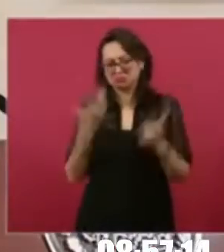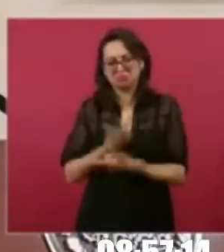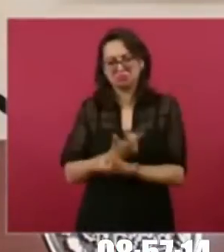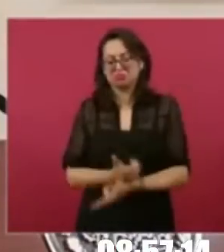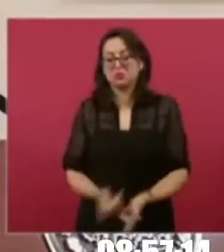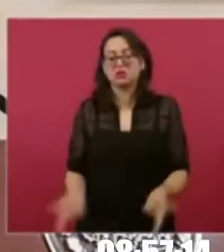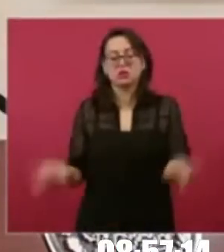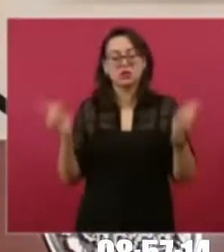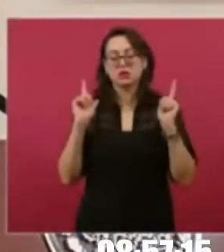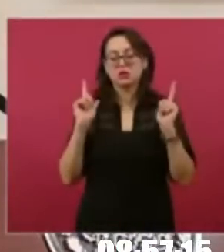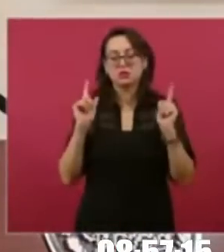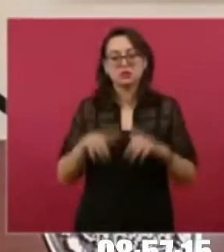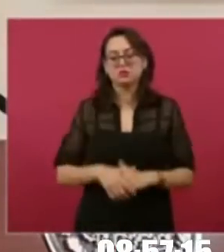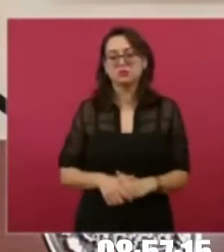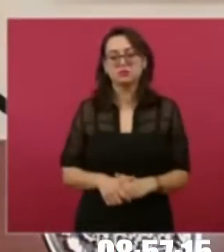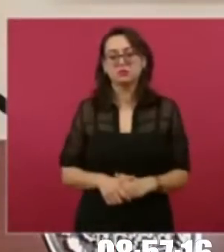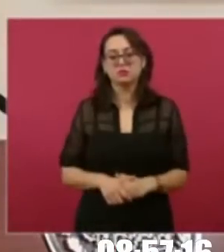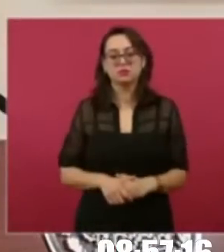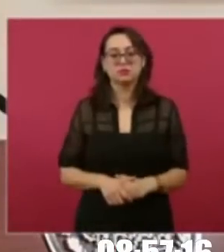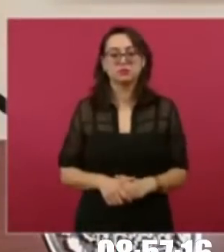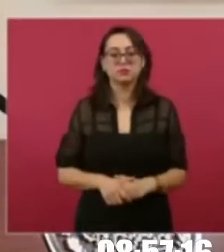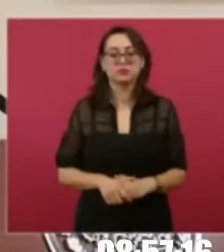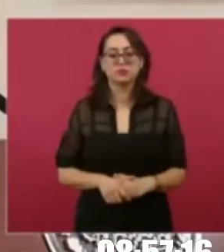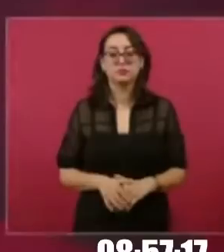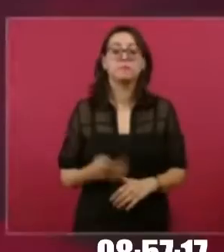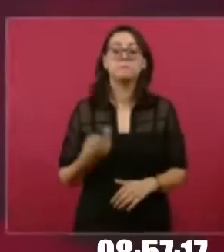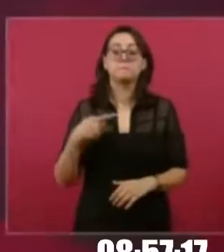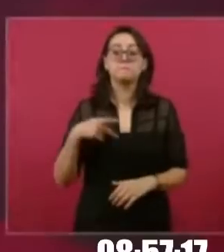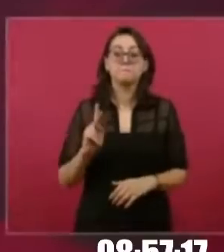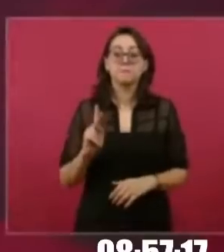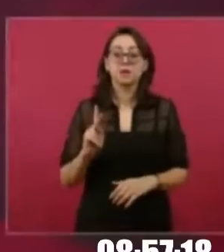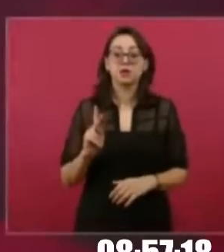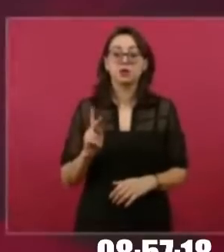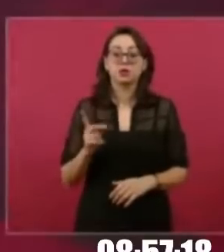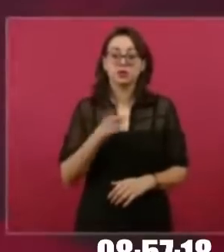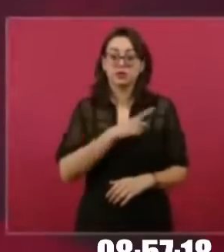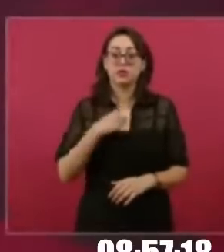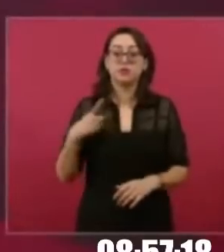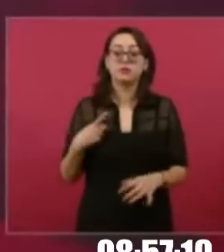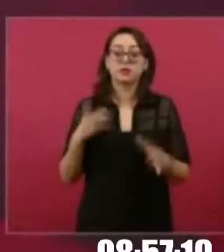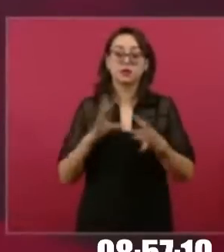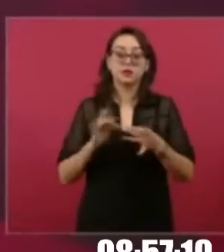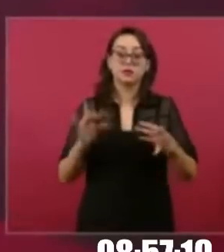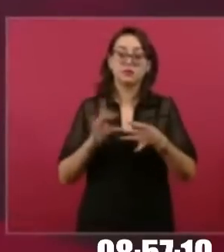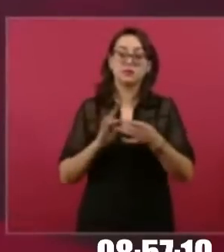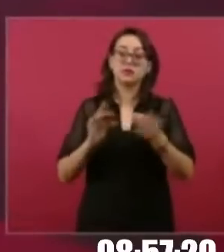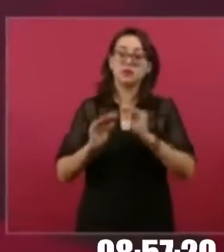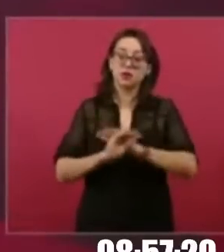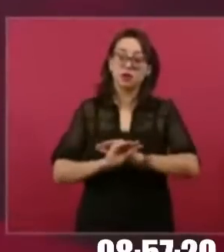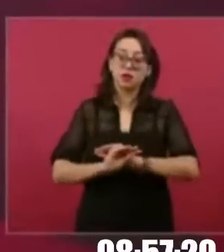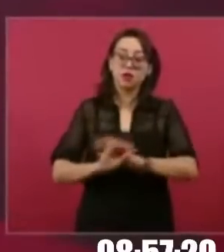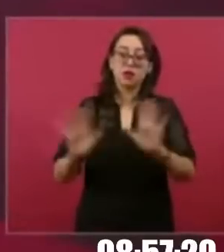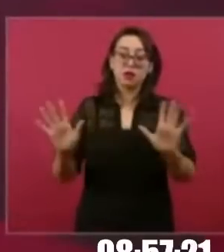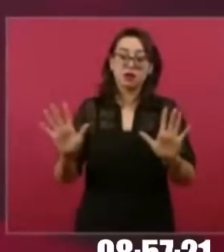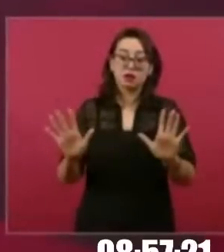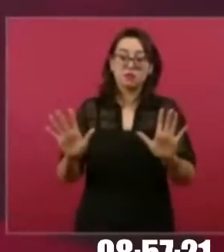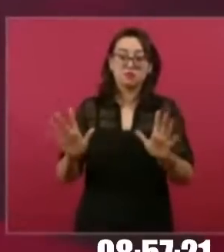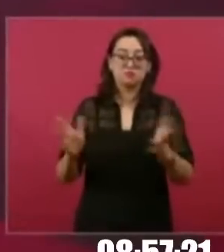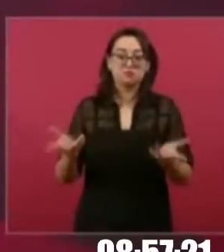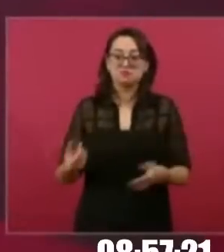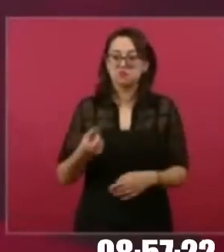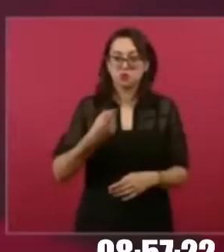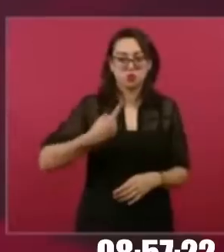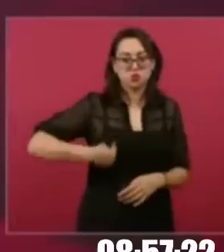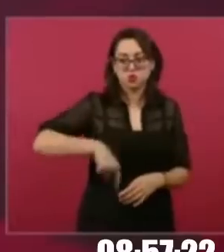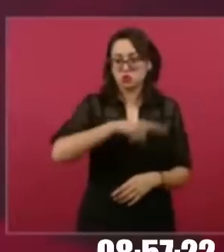pues si se actúa con Claridad pues ya se sabe de que nosotros no